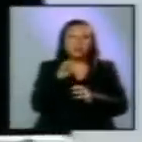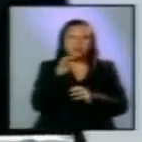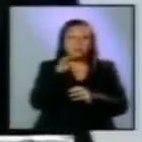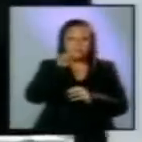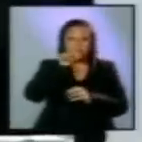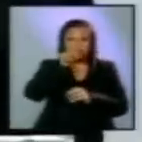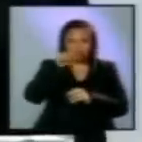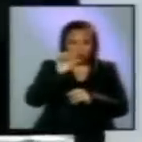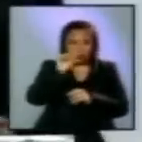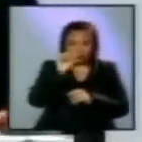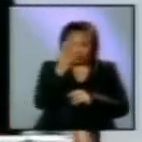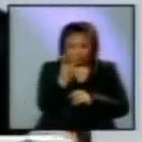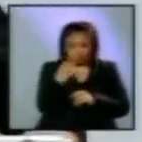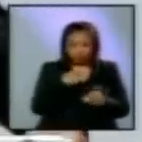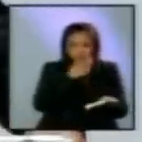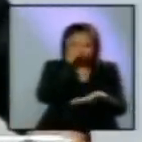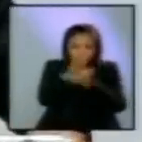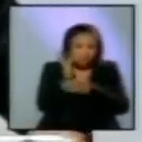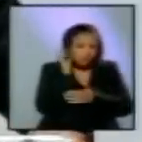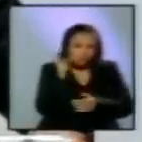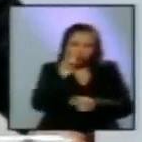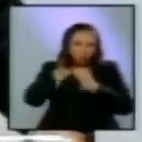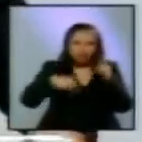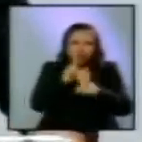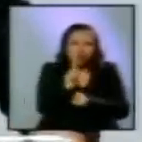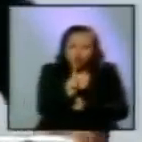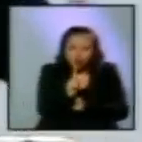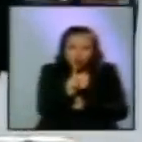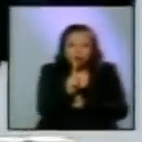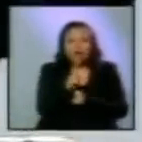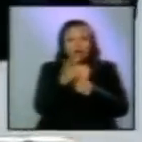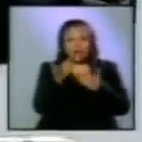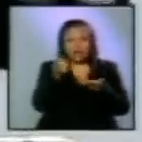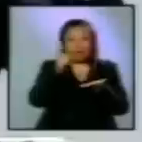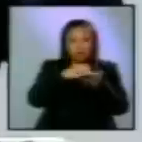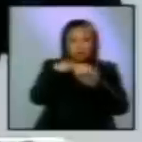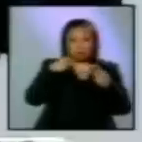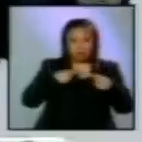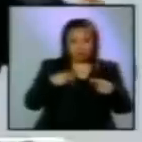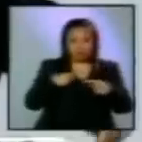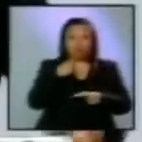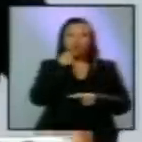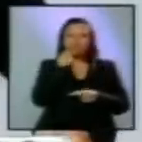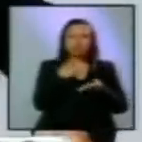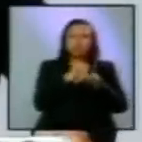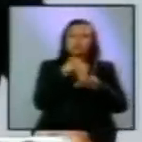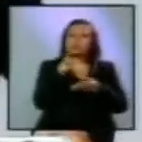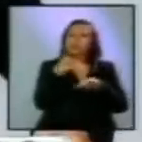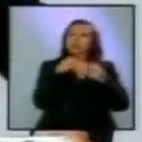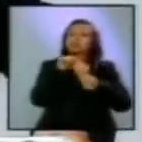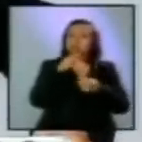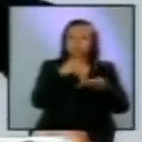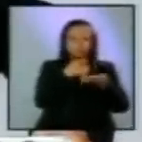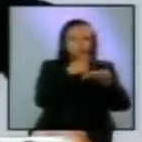marzo, usted no asistió a la Cámara de Diputados, donde no obstante ello, a través de un empleado, acreditó que usted estaba